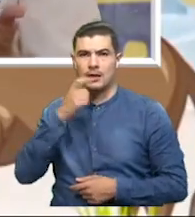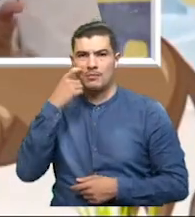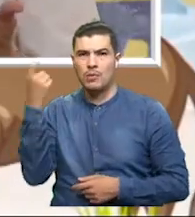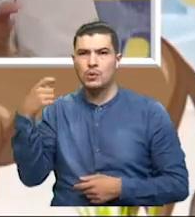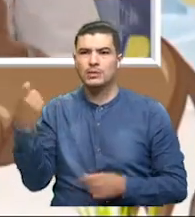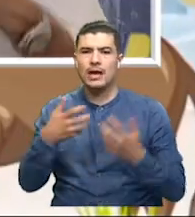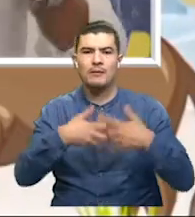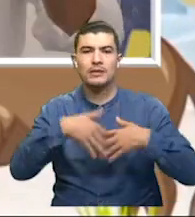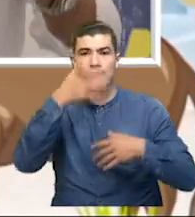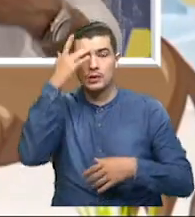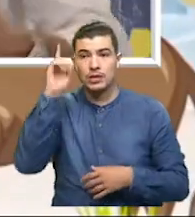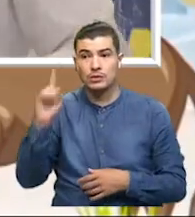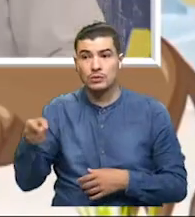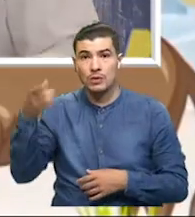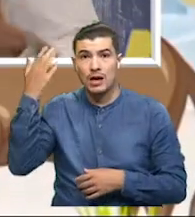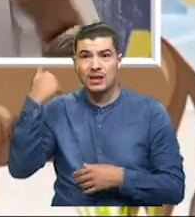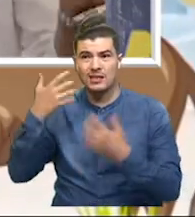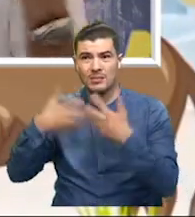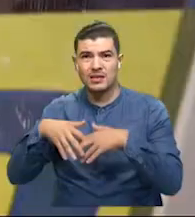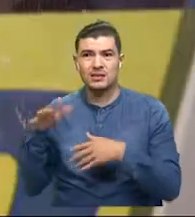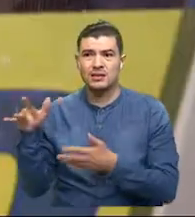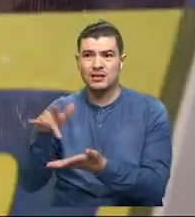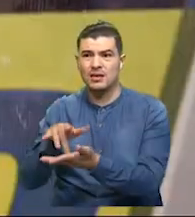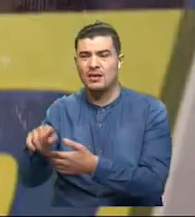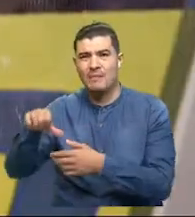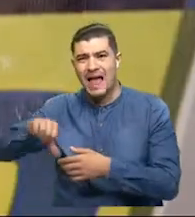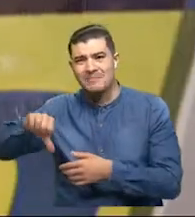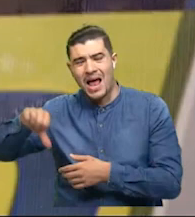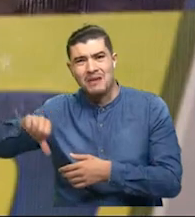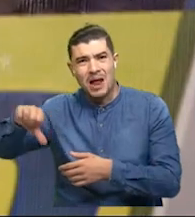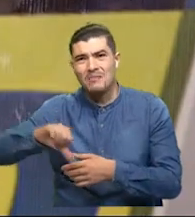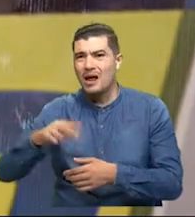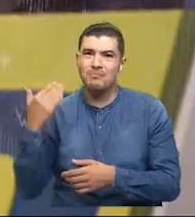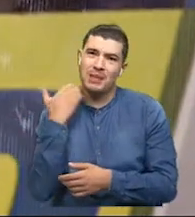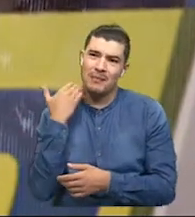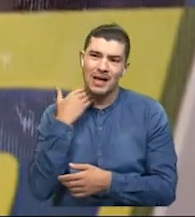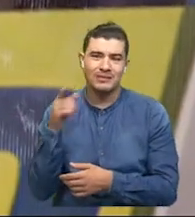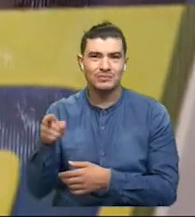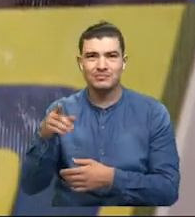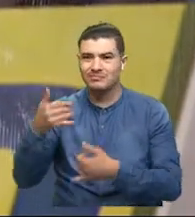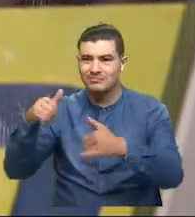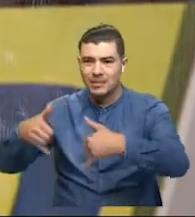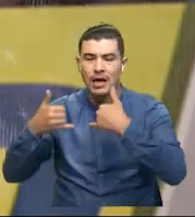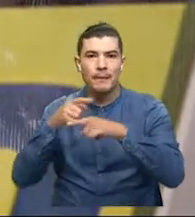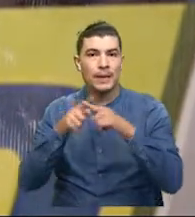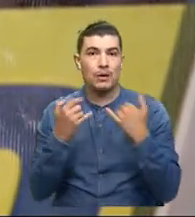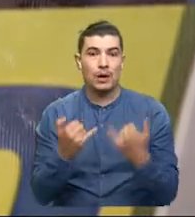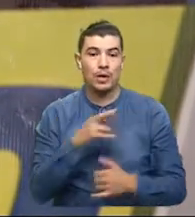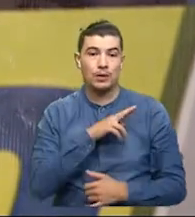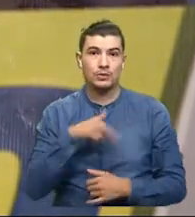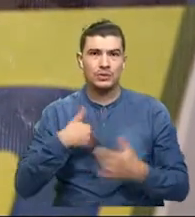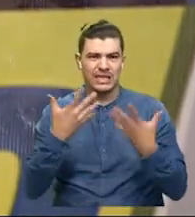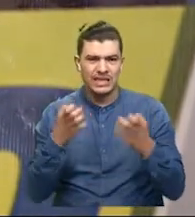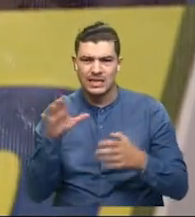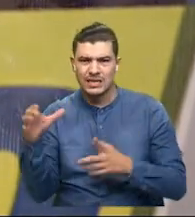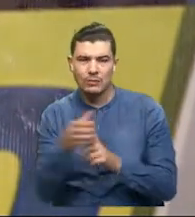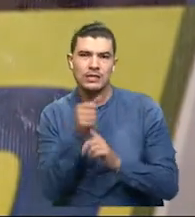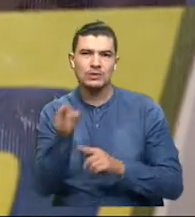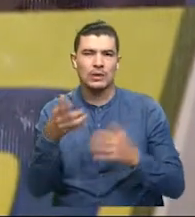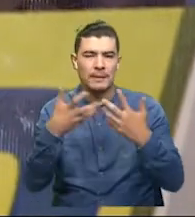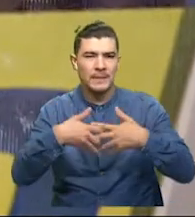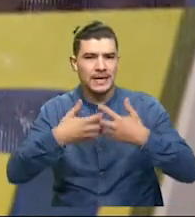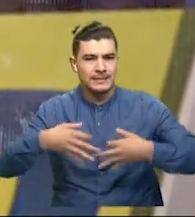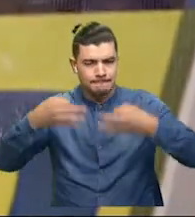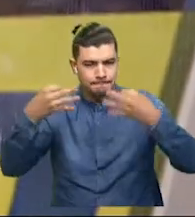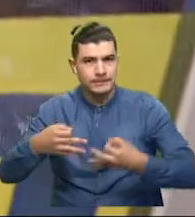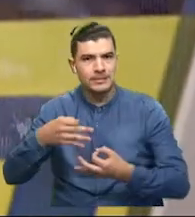operador, porque allí había un operador que había venido quedando mal, y lo que queremos es que se constituya rápidamente, digamos que se contrate